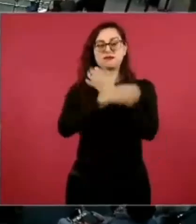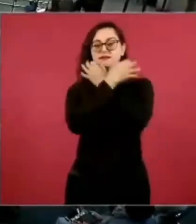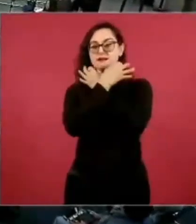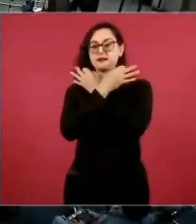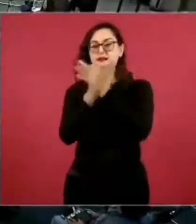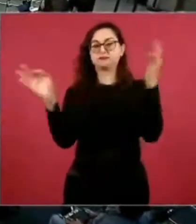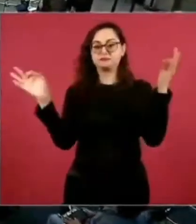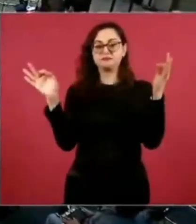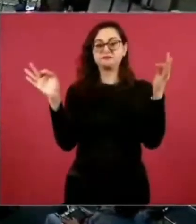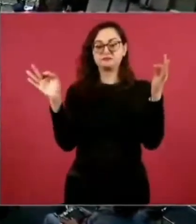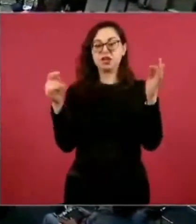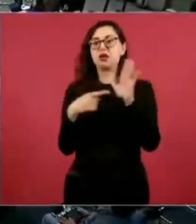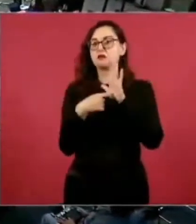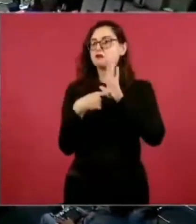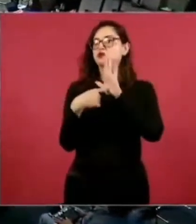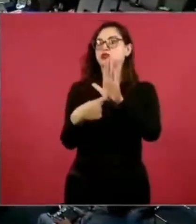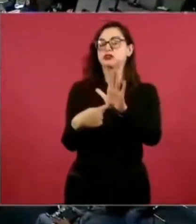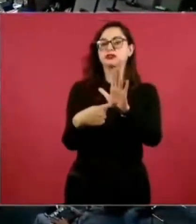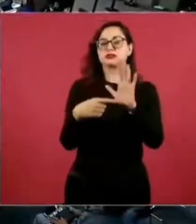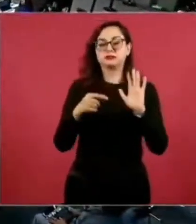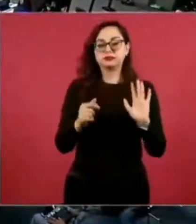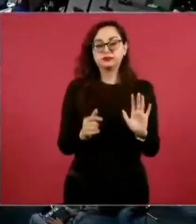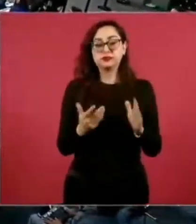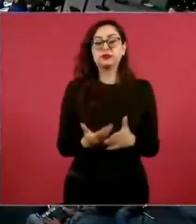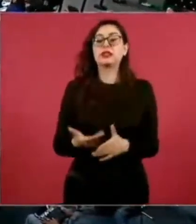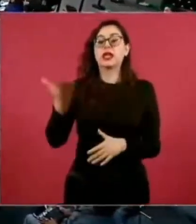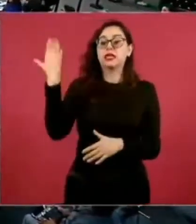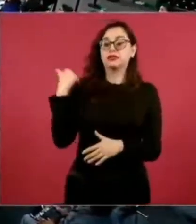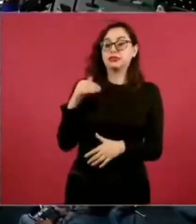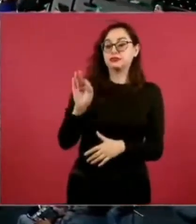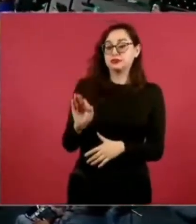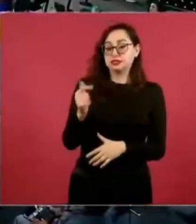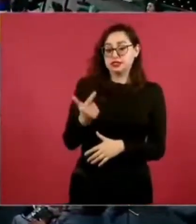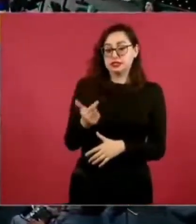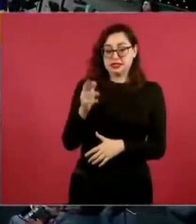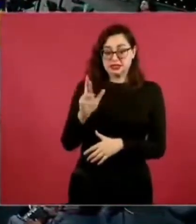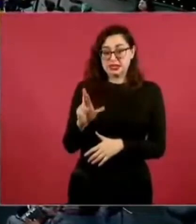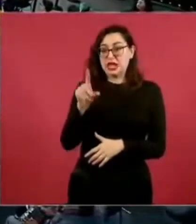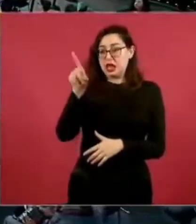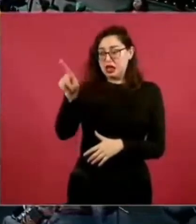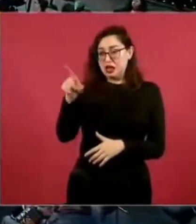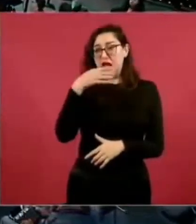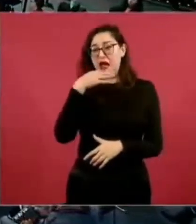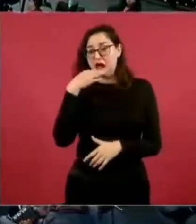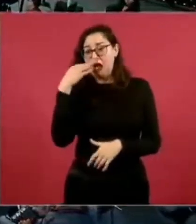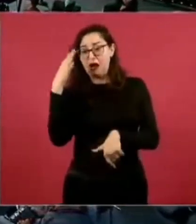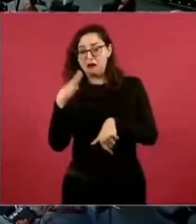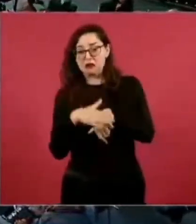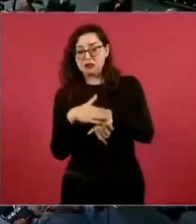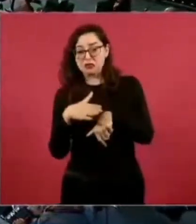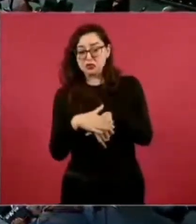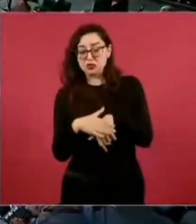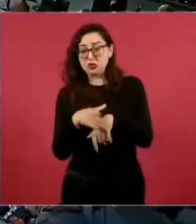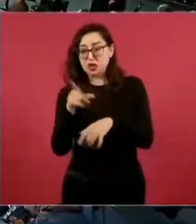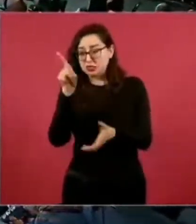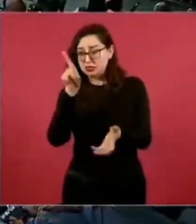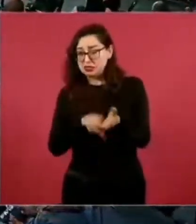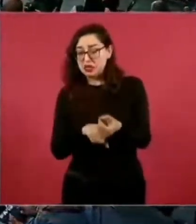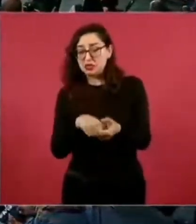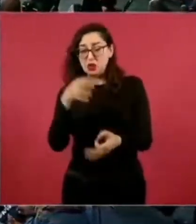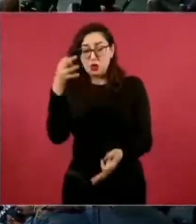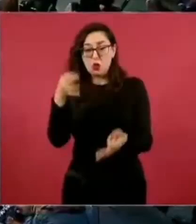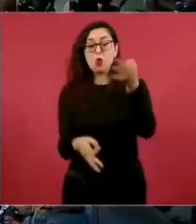está pasando. También antes la Fiscalía General de la República denunció públicamente que uno de los jueces,